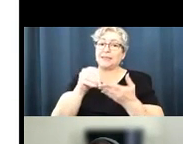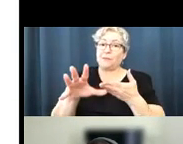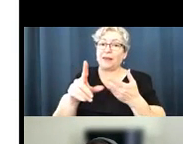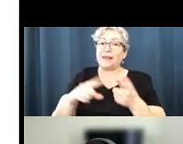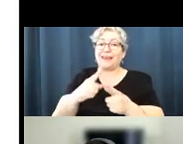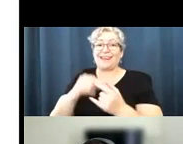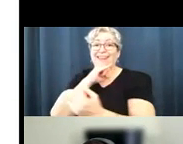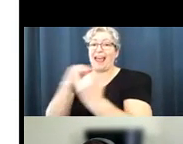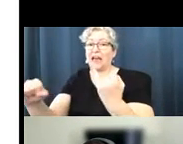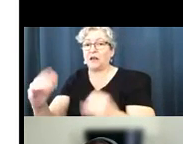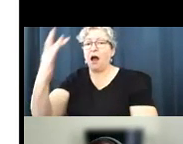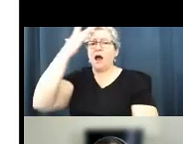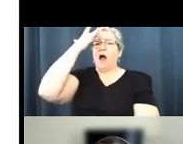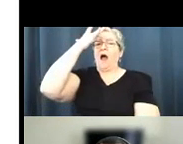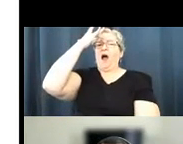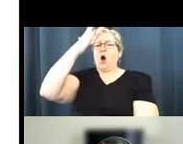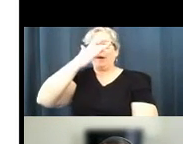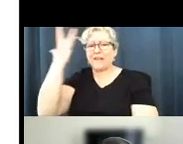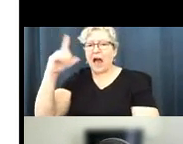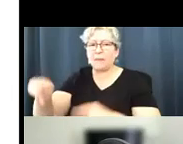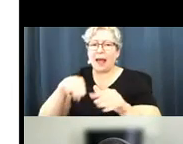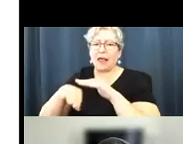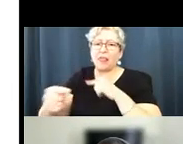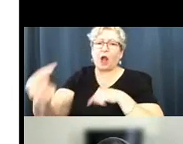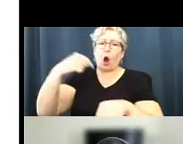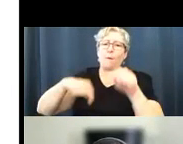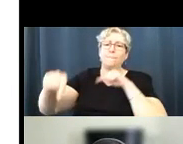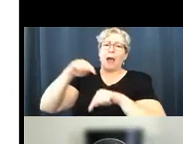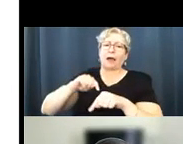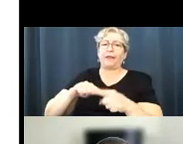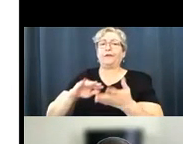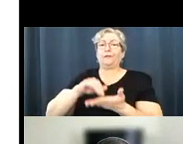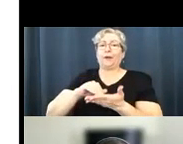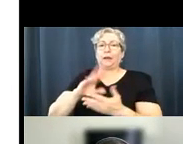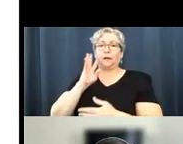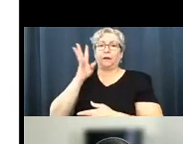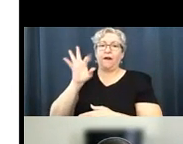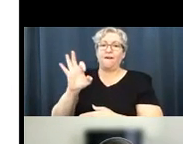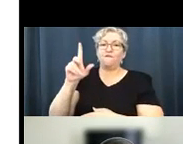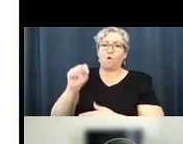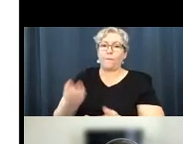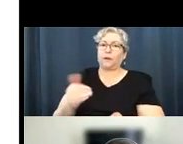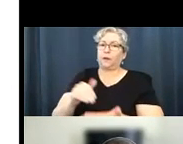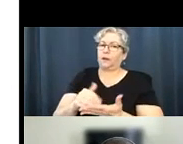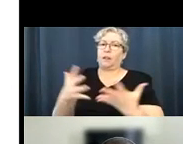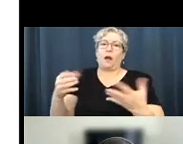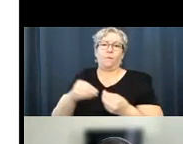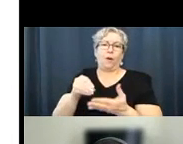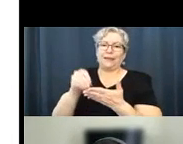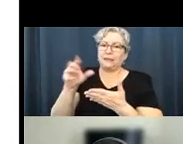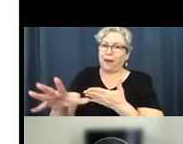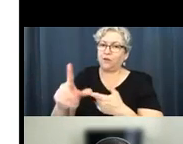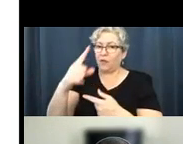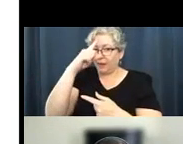entra al proceso completo, en vez de decir, al final decir, se nos olvidó la accesibilidad y tienen que volver a